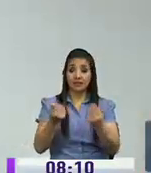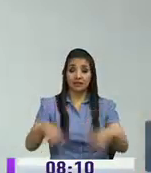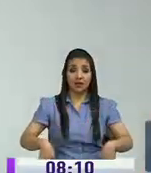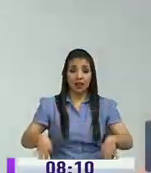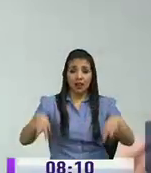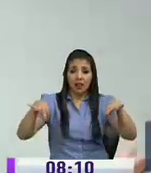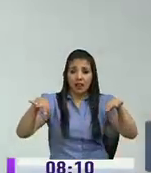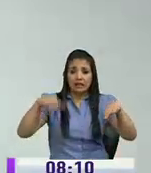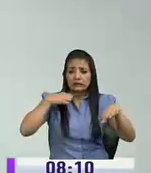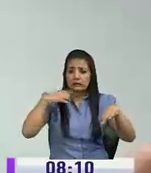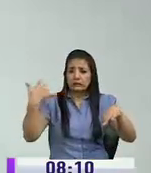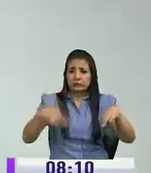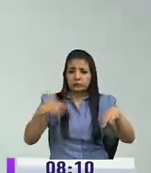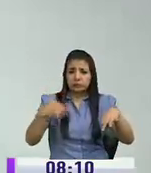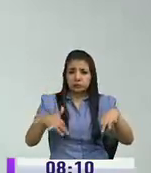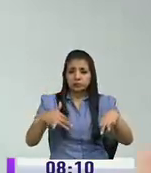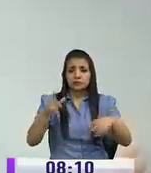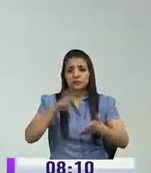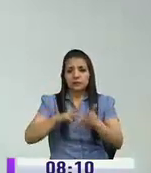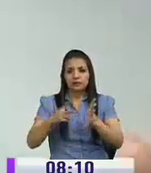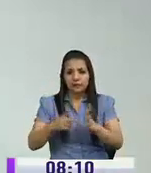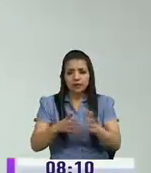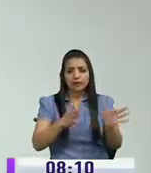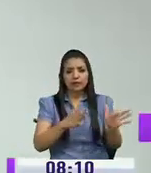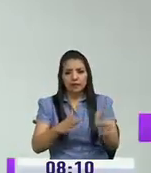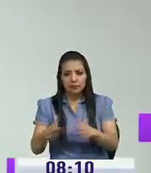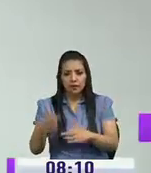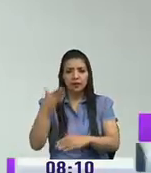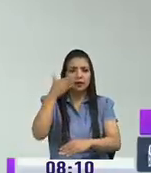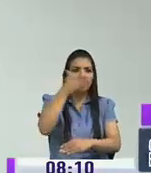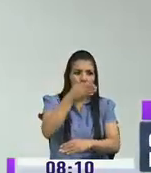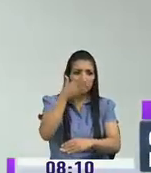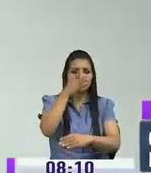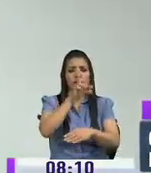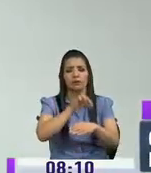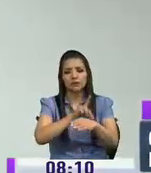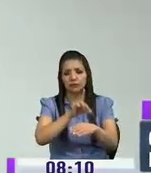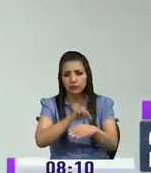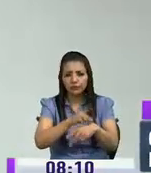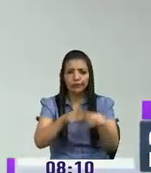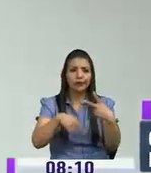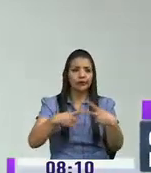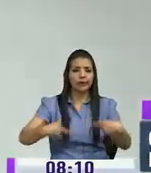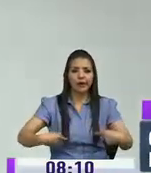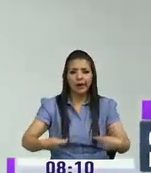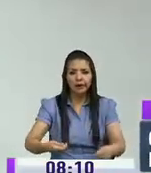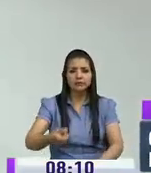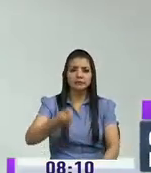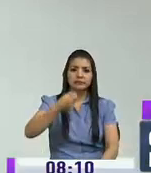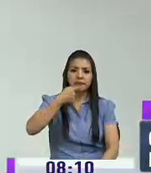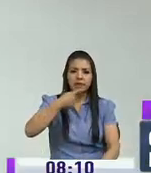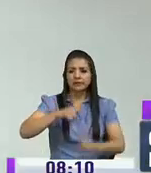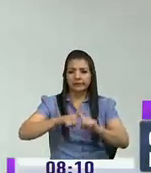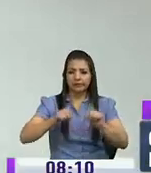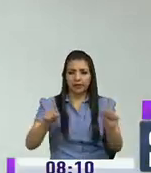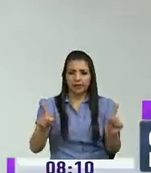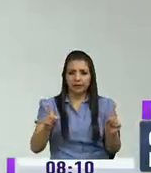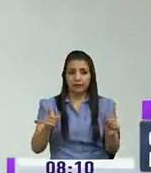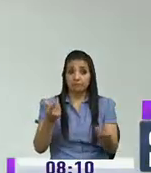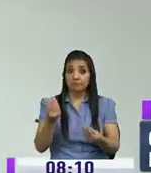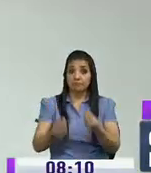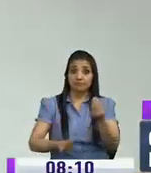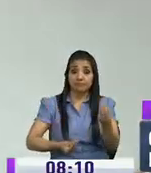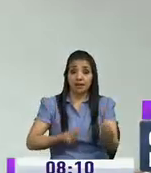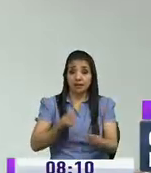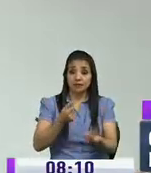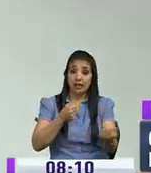más afectadas, ya que tienen que incurrir frecuentemente en gastos médicos o en gastos de medicinas, lo que hace que este